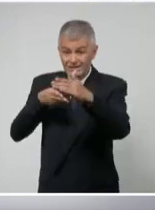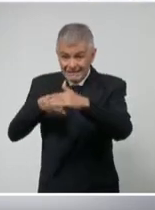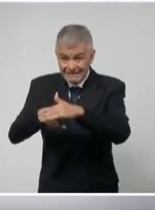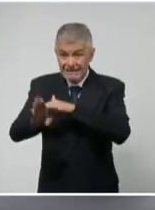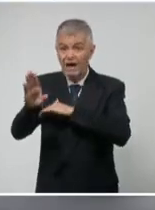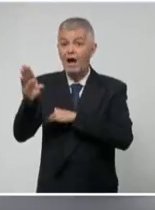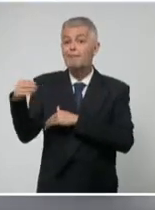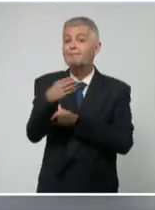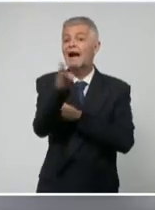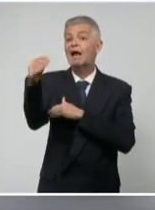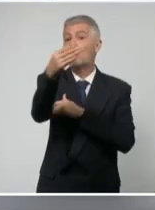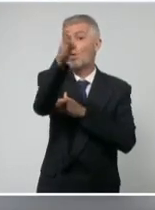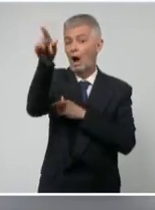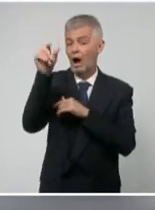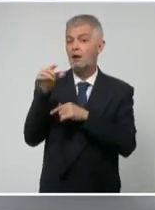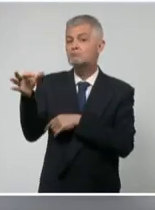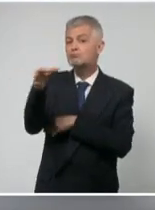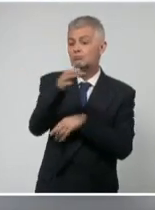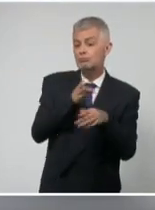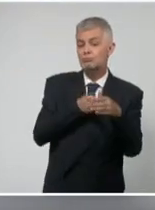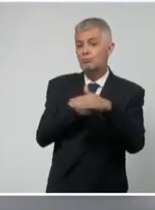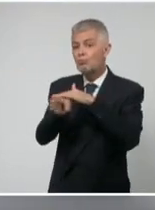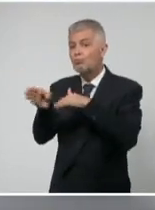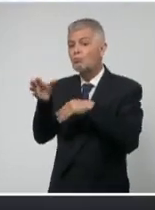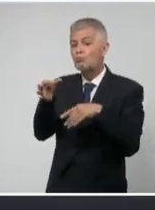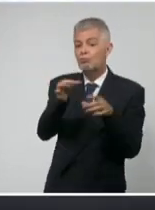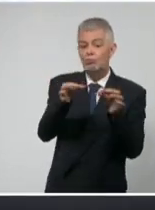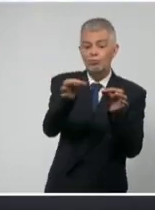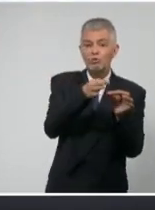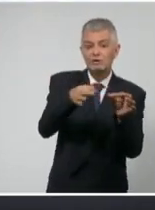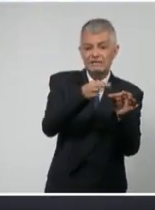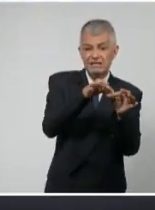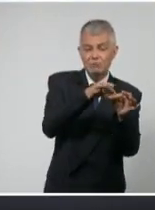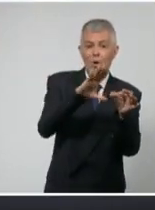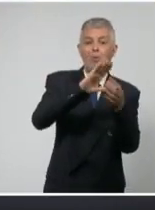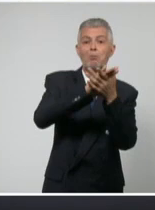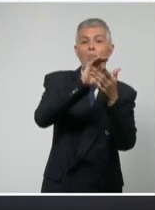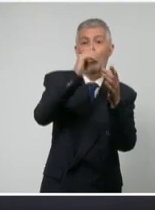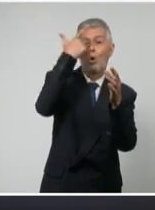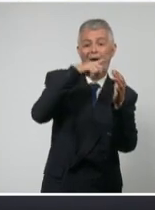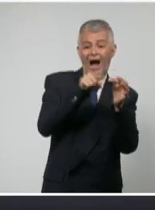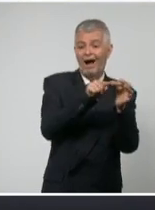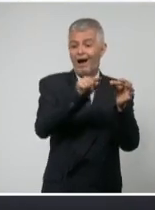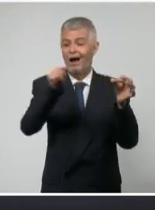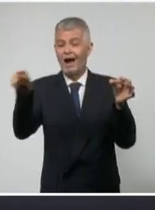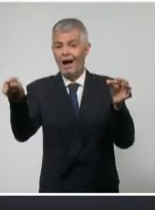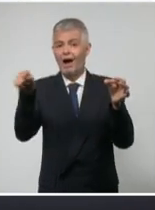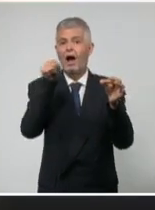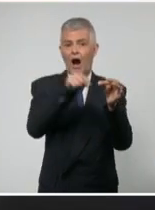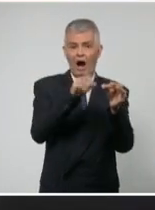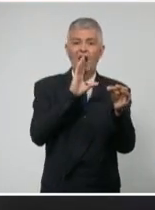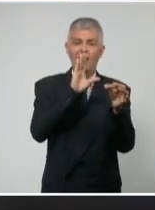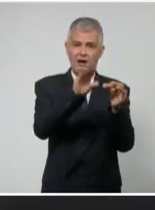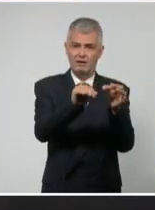Baracoa desde el municipio Moa, se incrementa el rigor y se corroboran entonces aquellas denuncias.